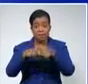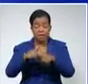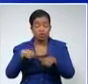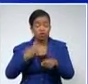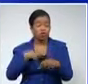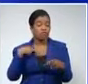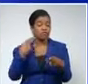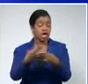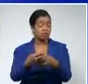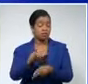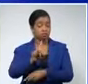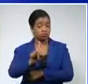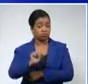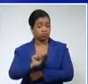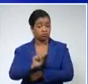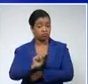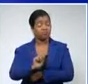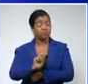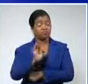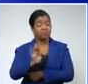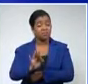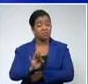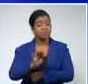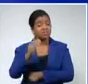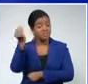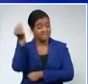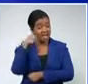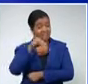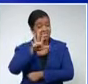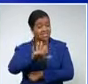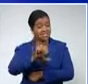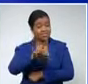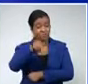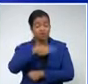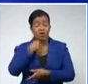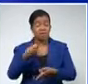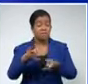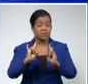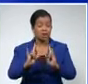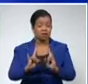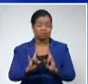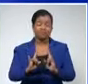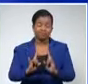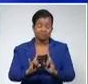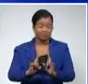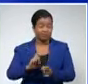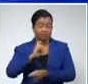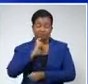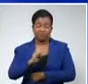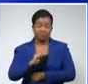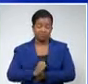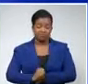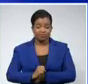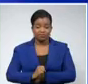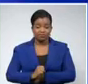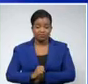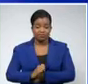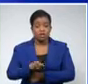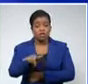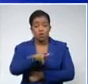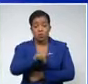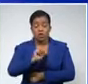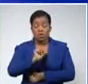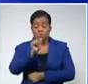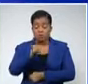Pero los 5 fallecidos, doctor, ponen la nota... Ensombrecen el comportamiento del día. Además, los